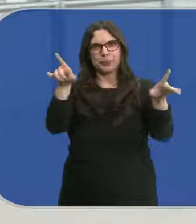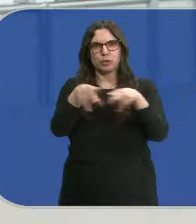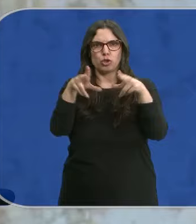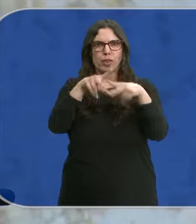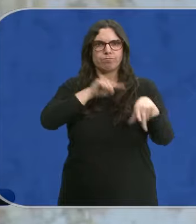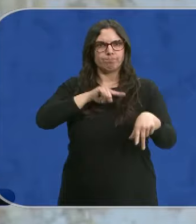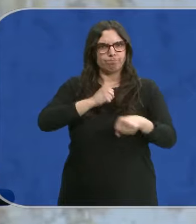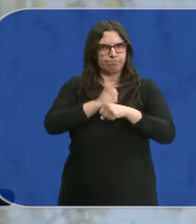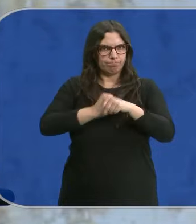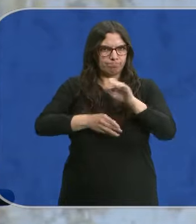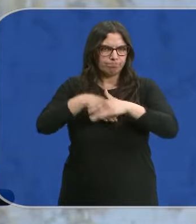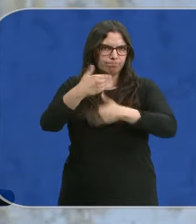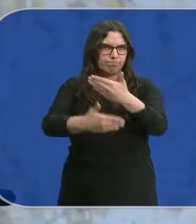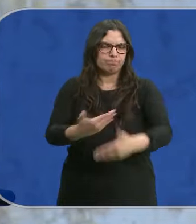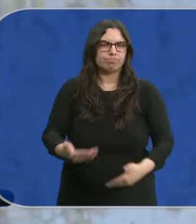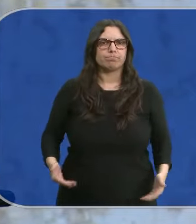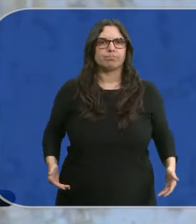social.